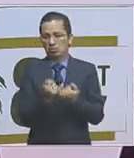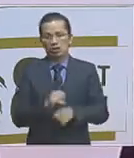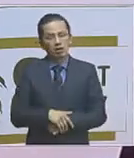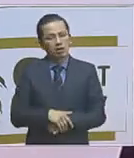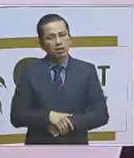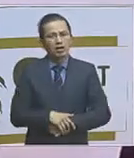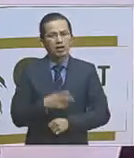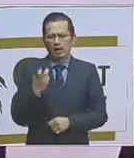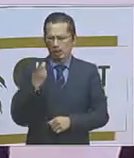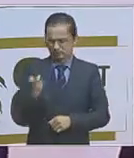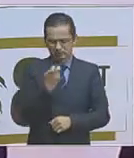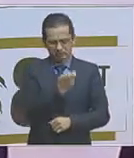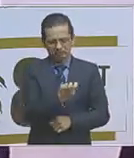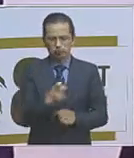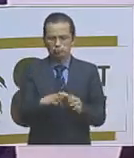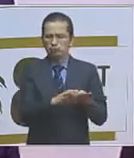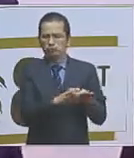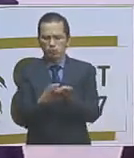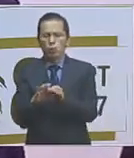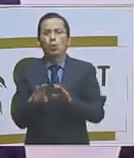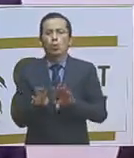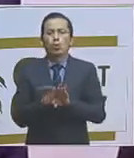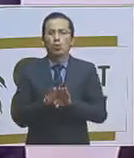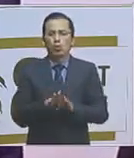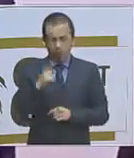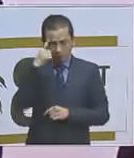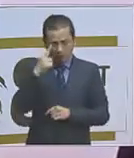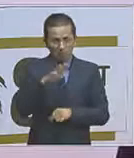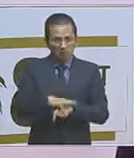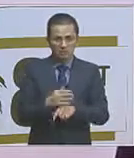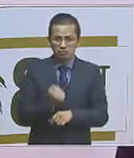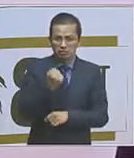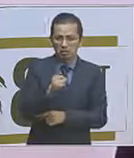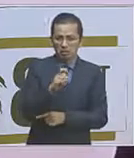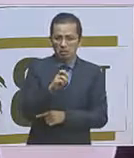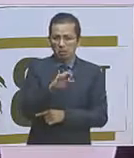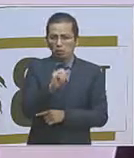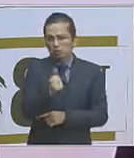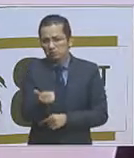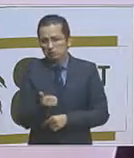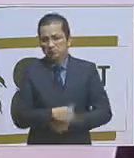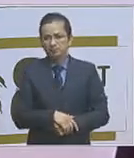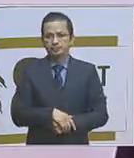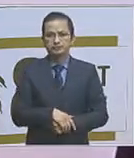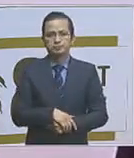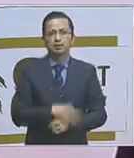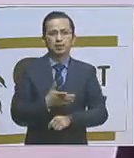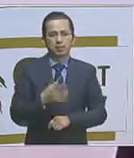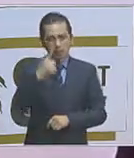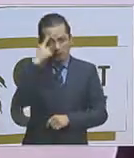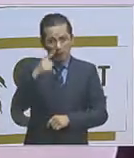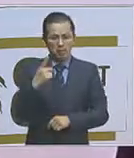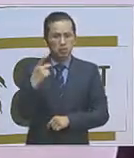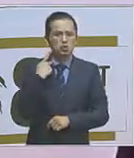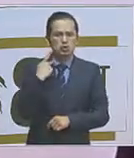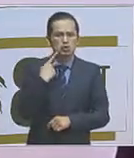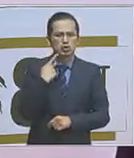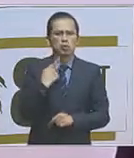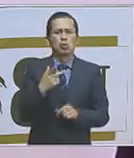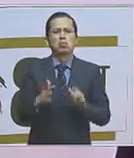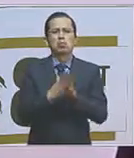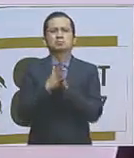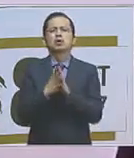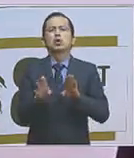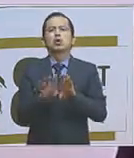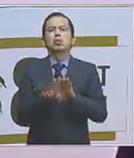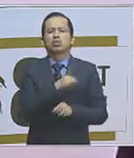y cómo fortalecer a la democracia al mismo tiempo qué rol deben de adoptar los actores políticos y en especial